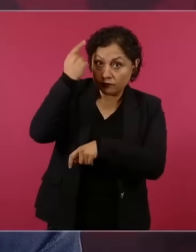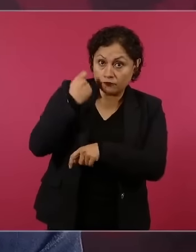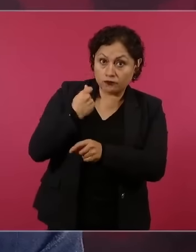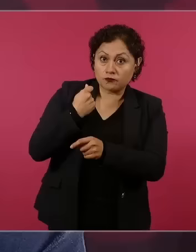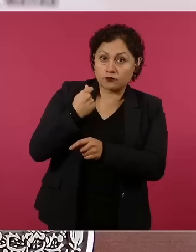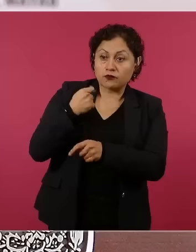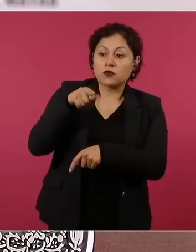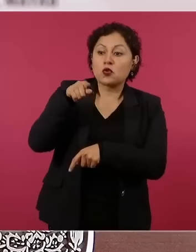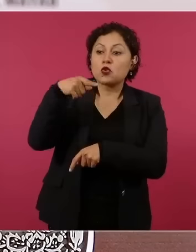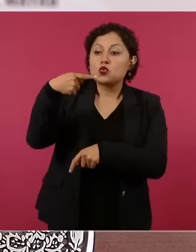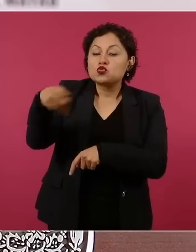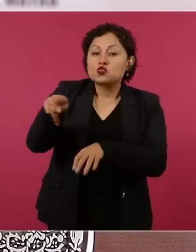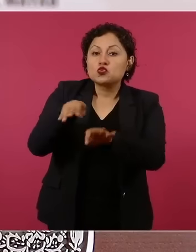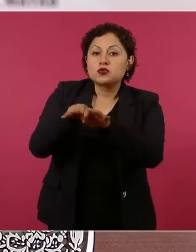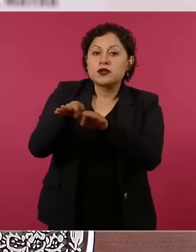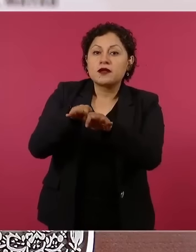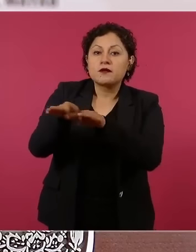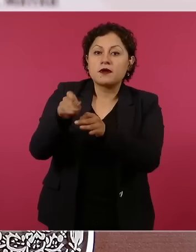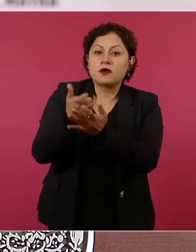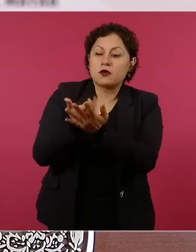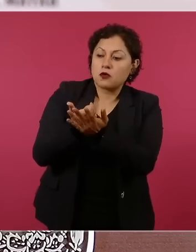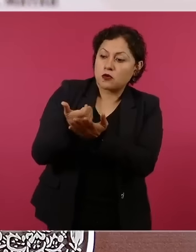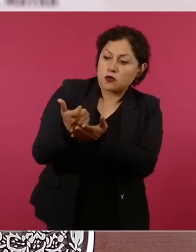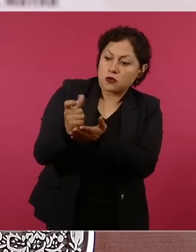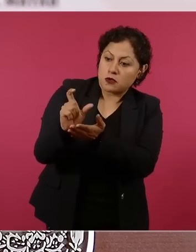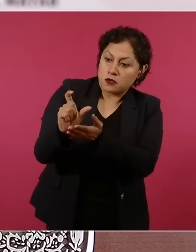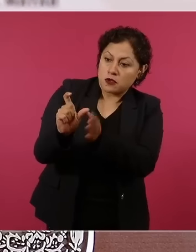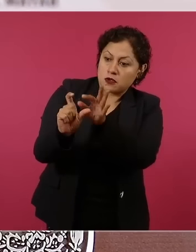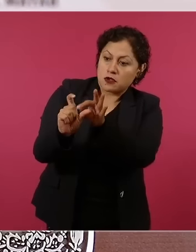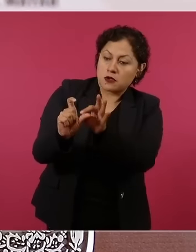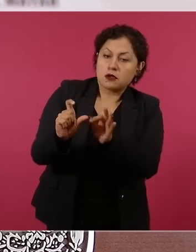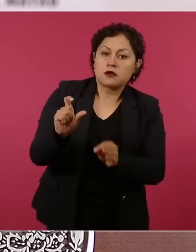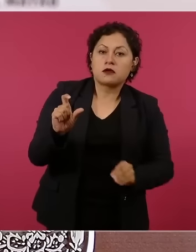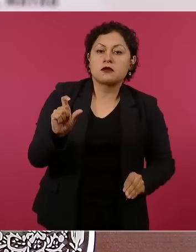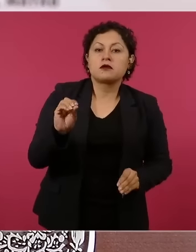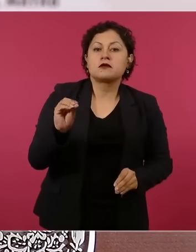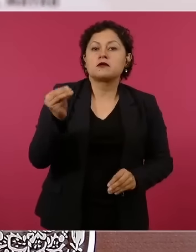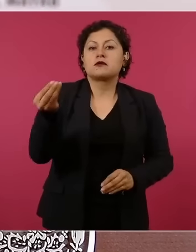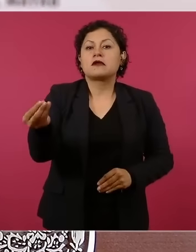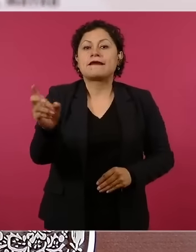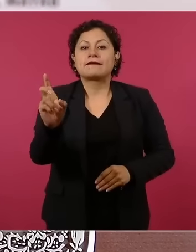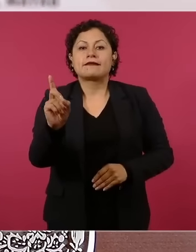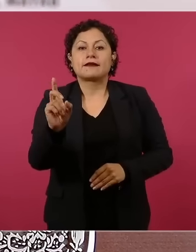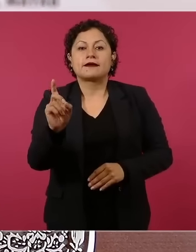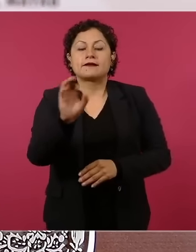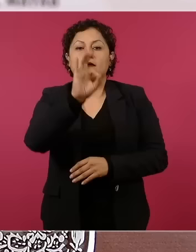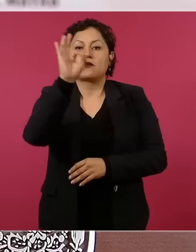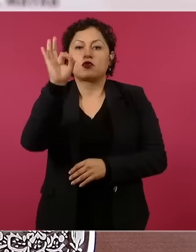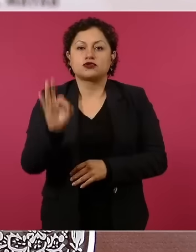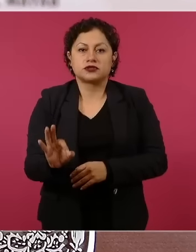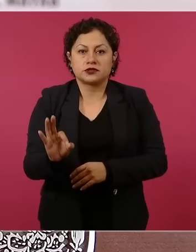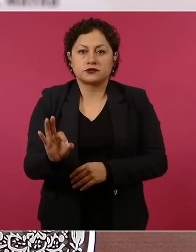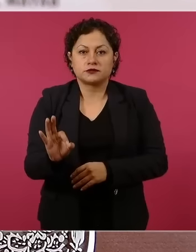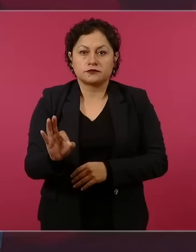del último salario, con las reformas que se hicieron cuando Zedillo y